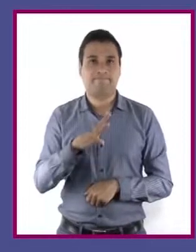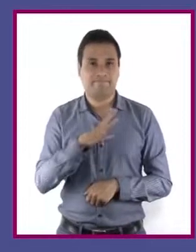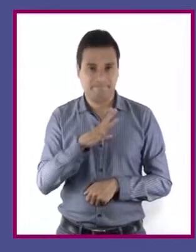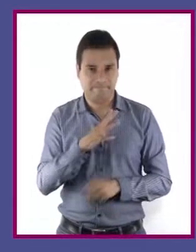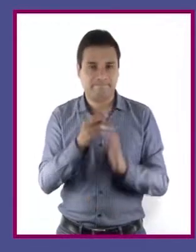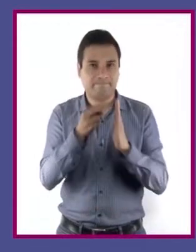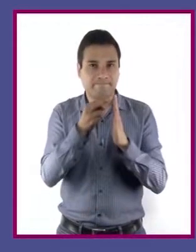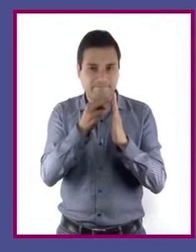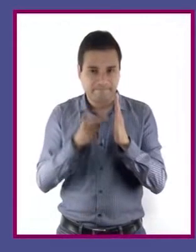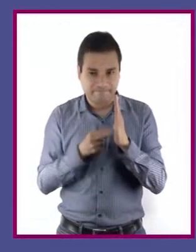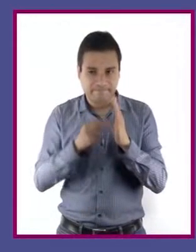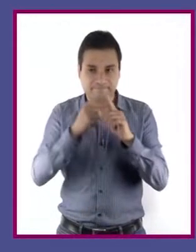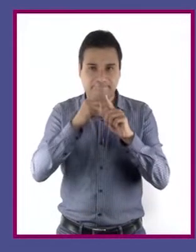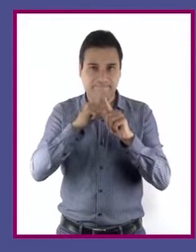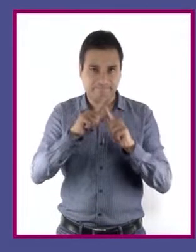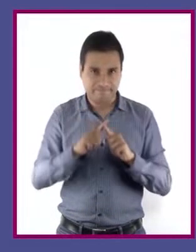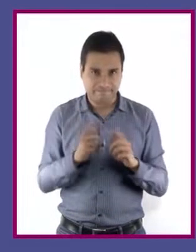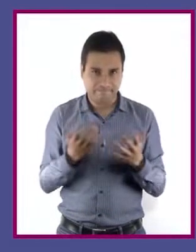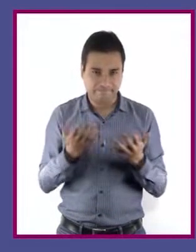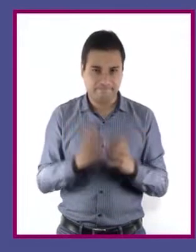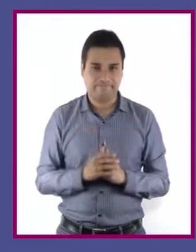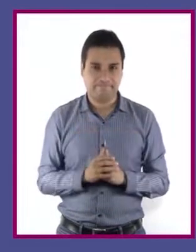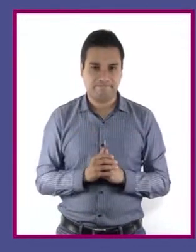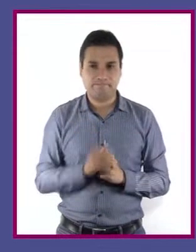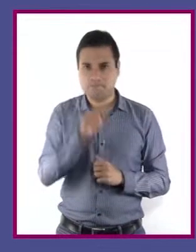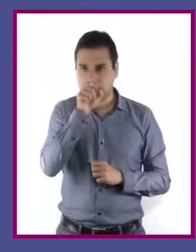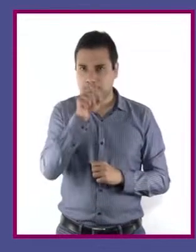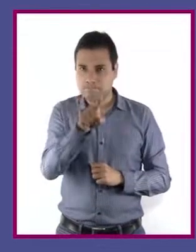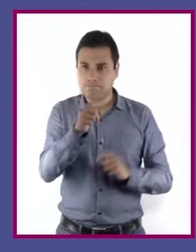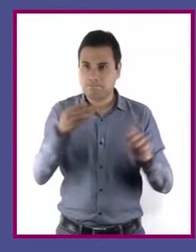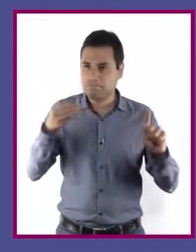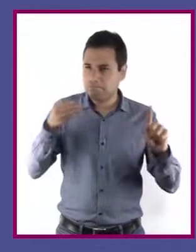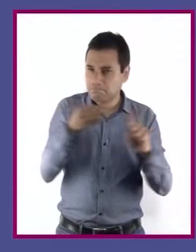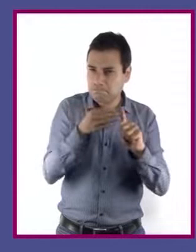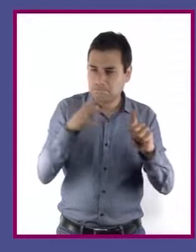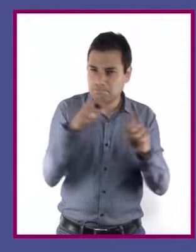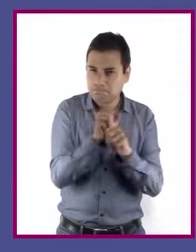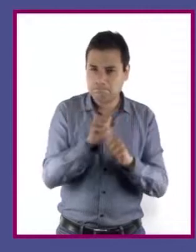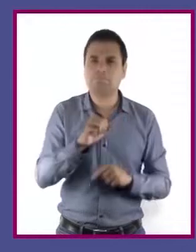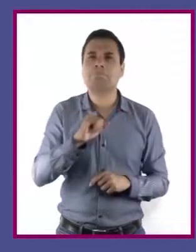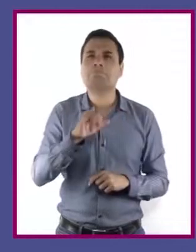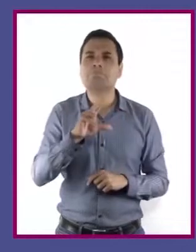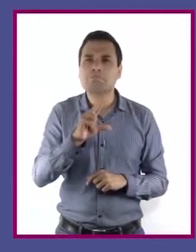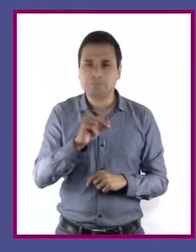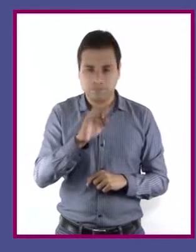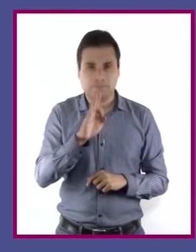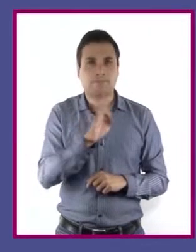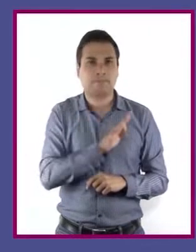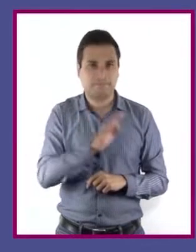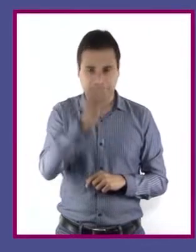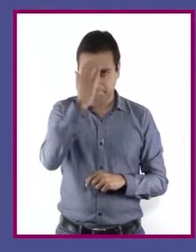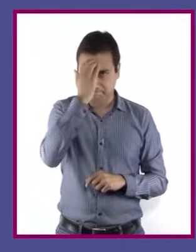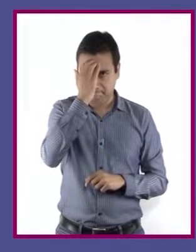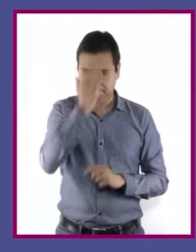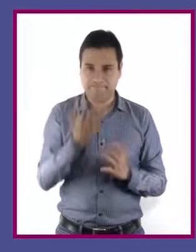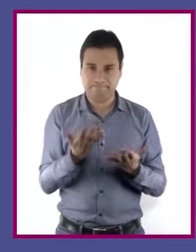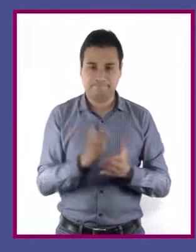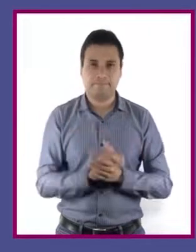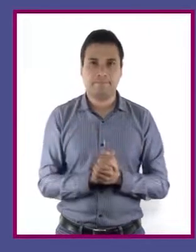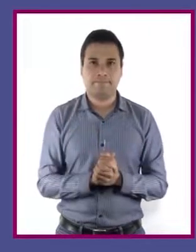evaluar, así como los descriptores del logro, es decir, en qué medida nos parece que alcanza dichos